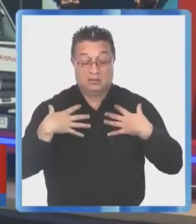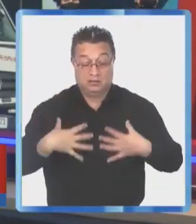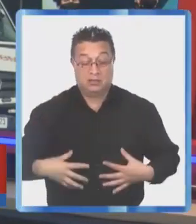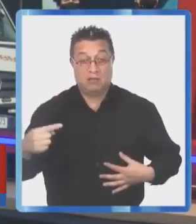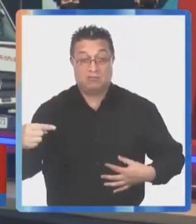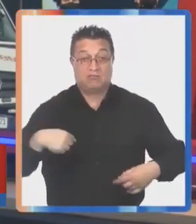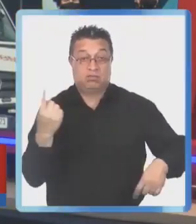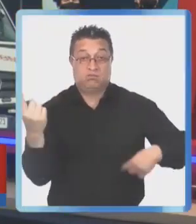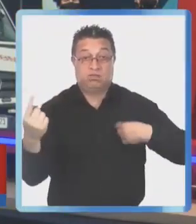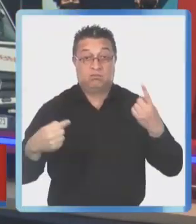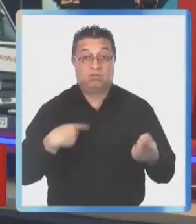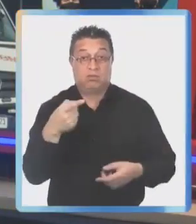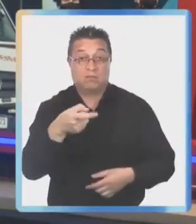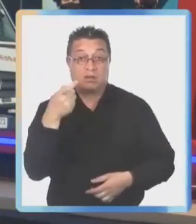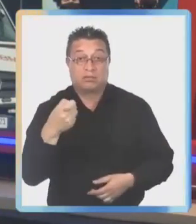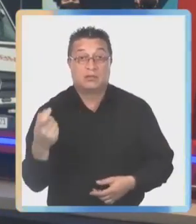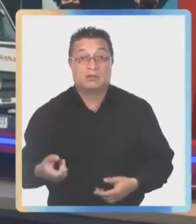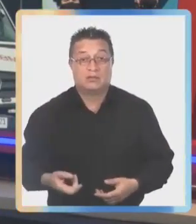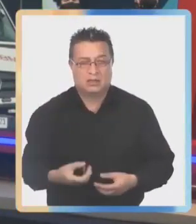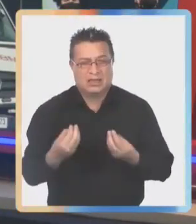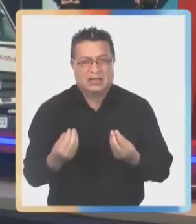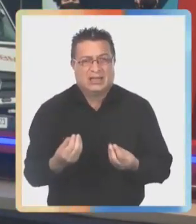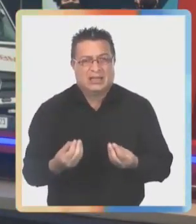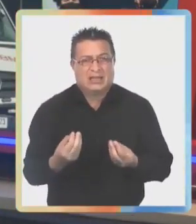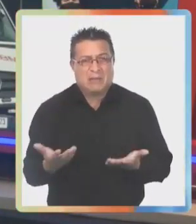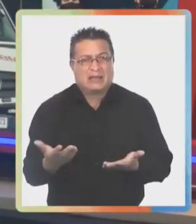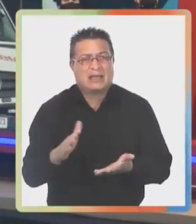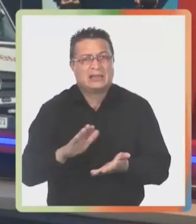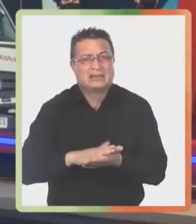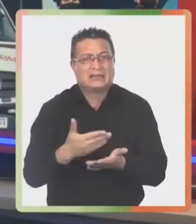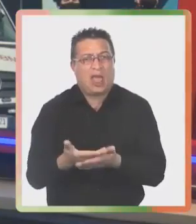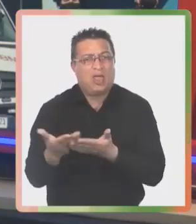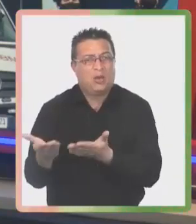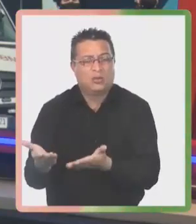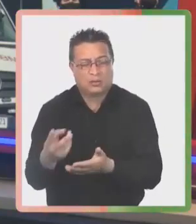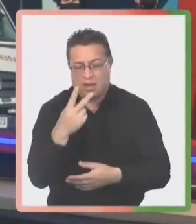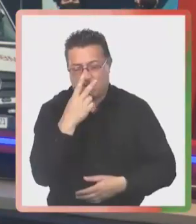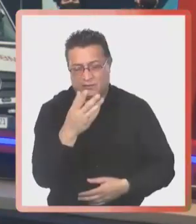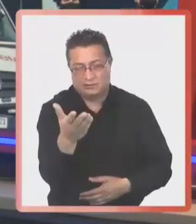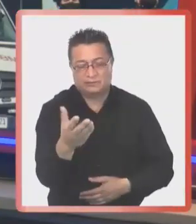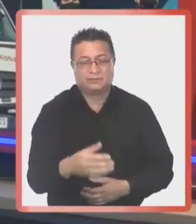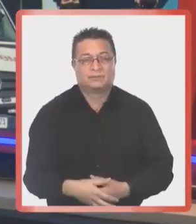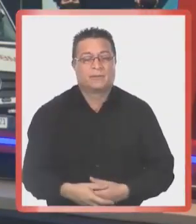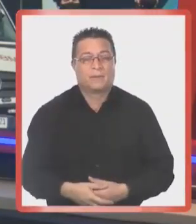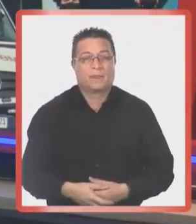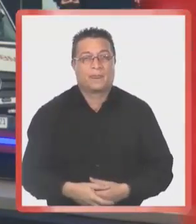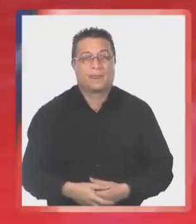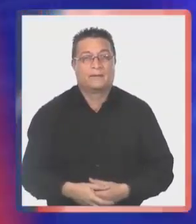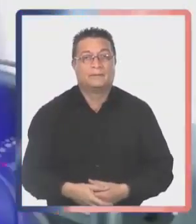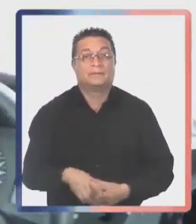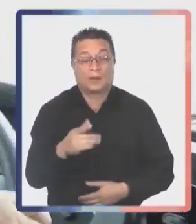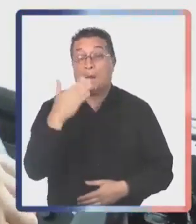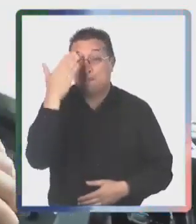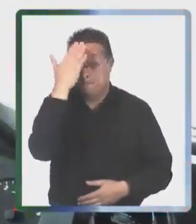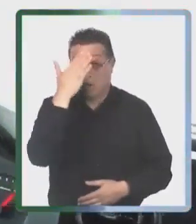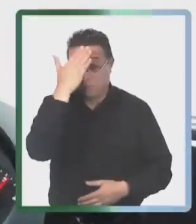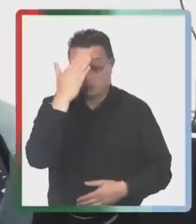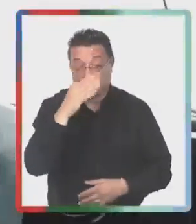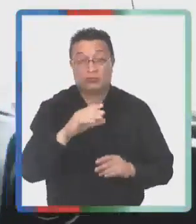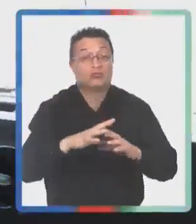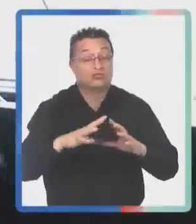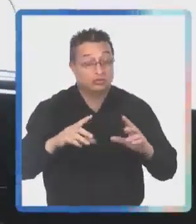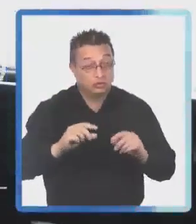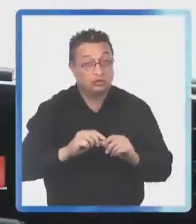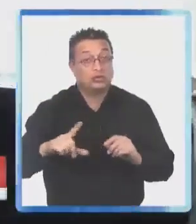ambulancia, con chalecos antibalas. ¿Qué está pasando con la salud primaria? Y Quique TV con el informe. Una